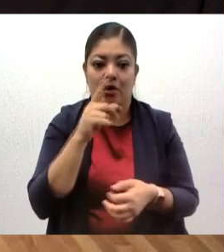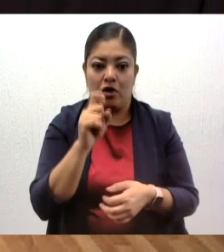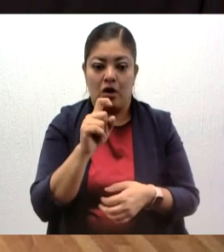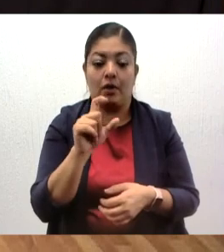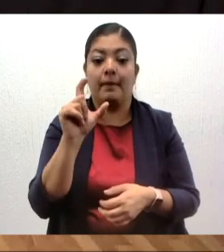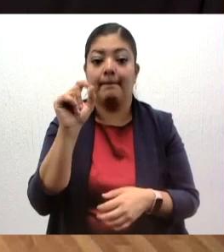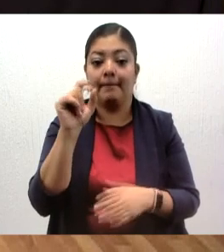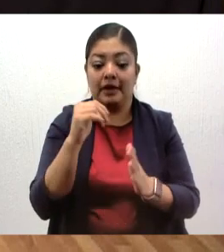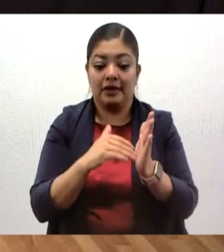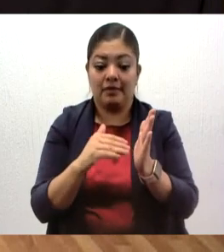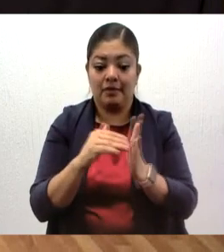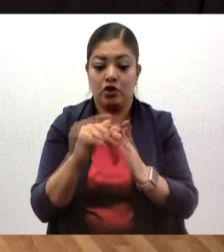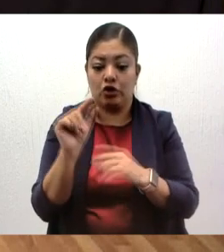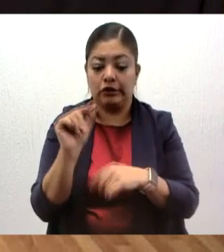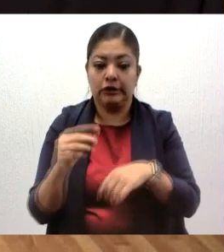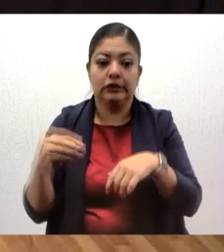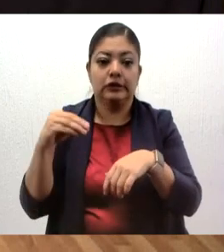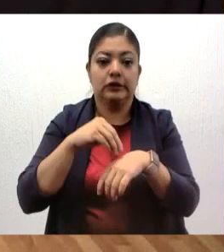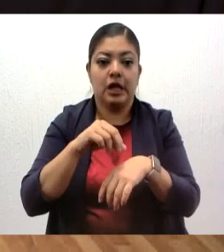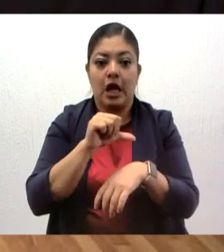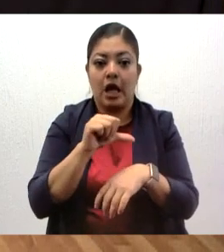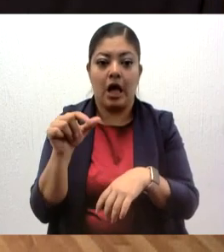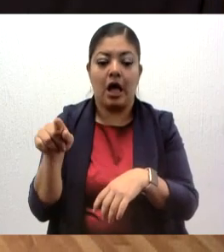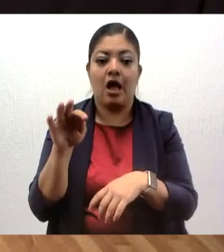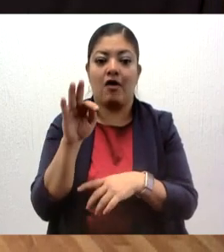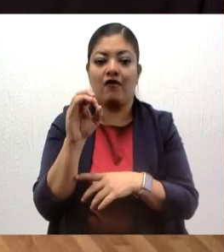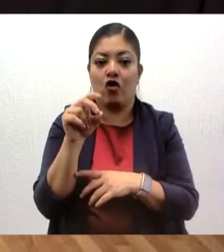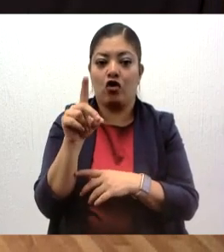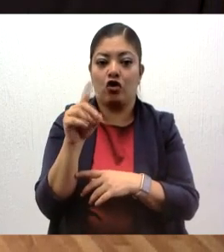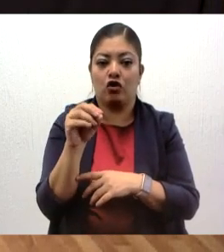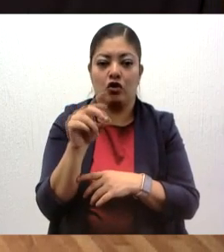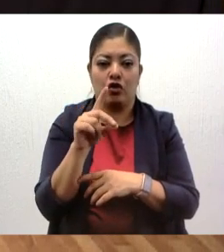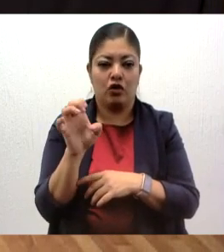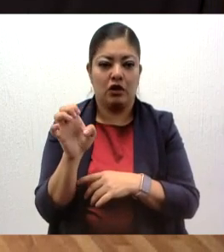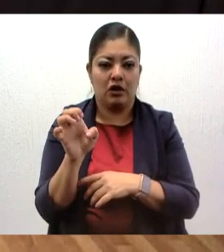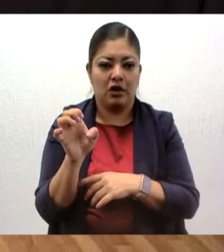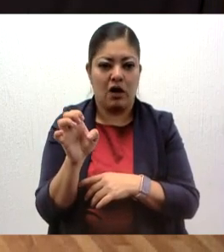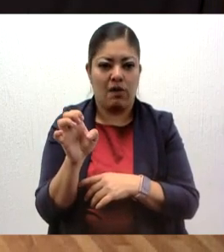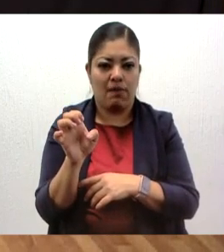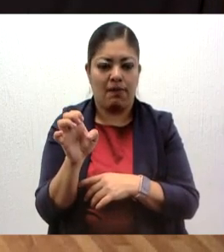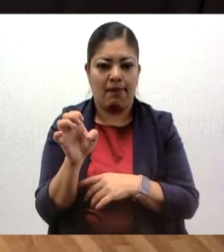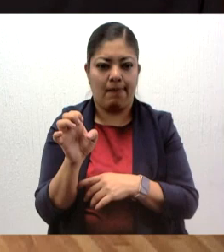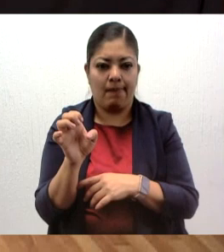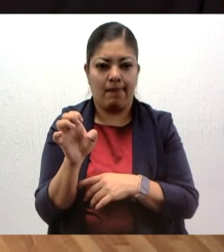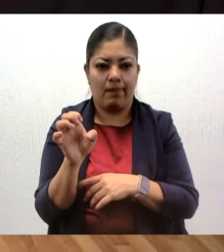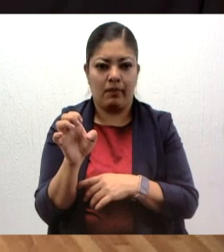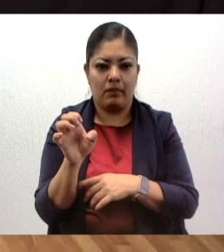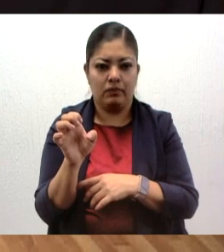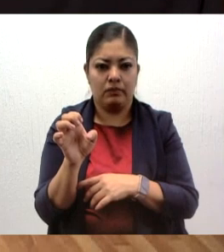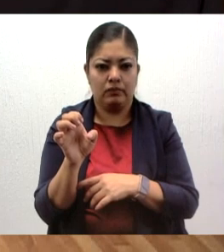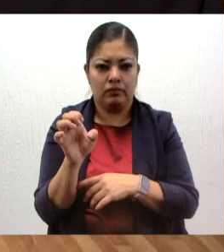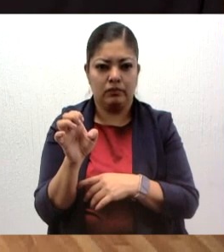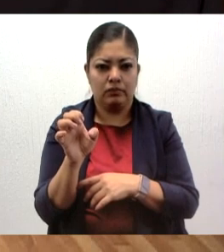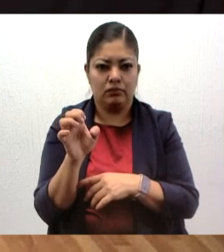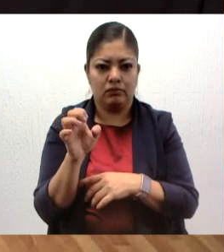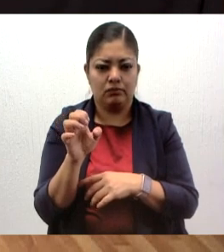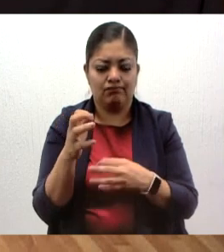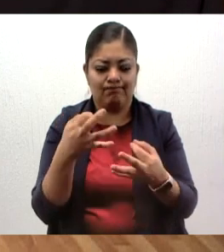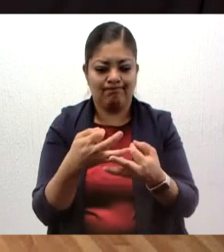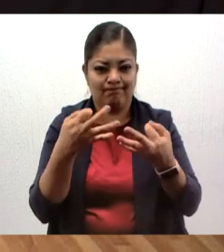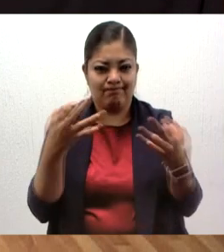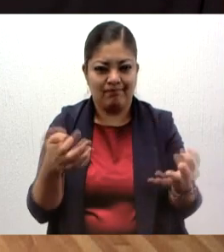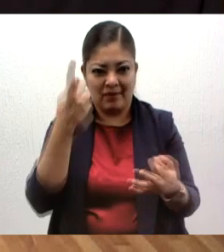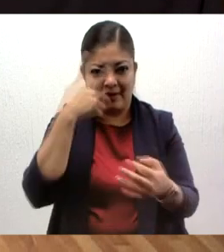adicionales al fondo de rescate agropecuario eh que tiene que ver